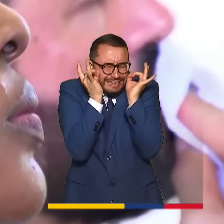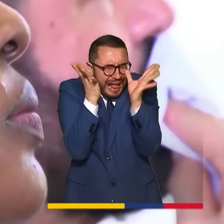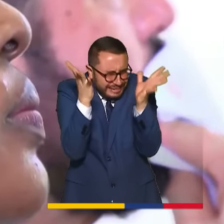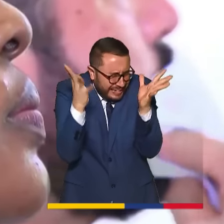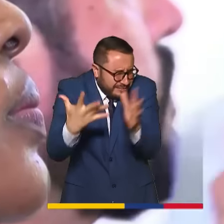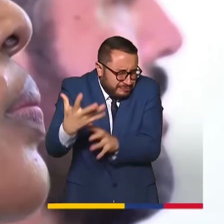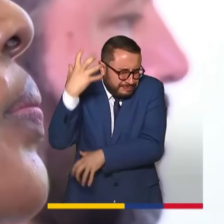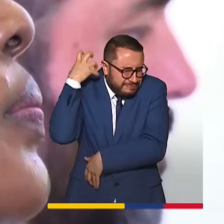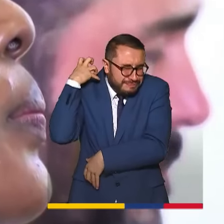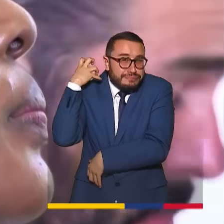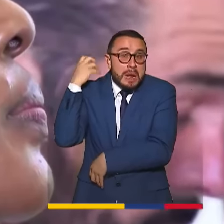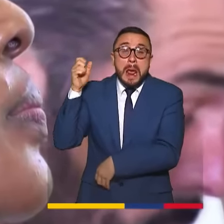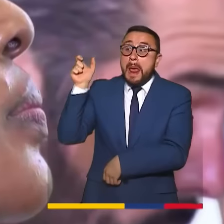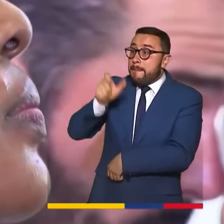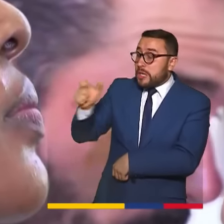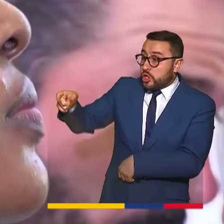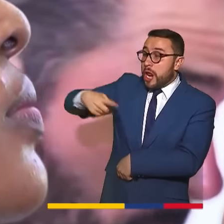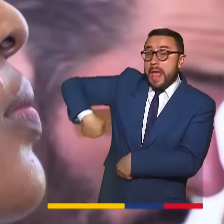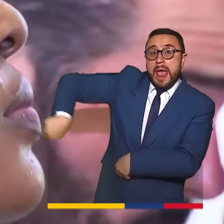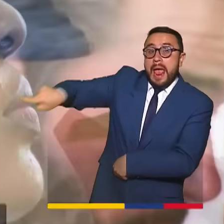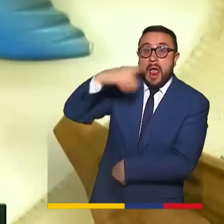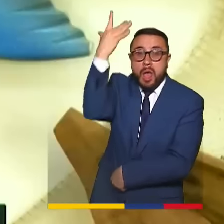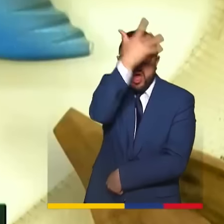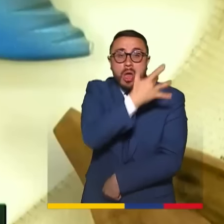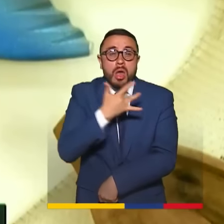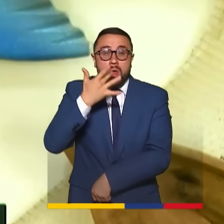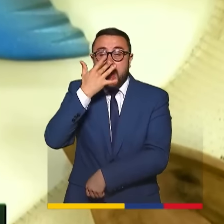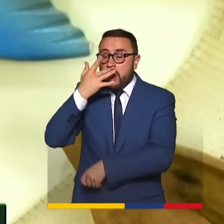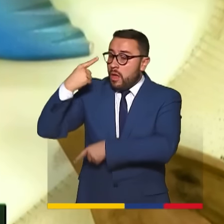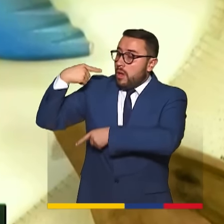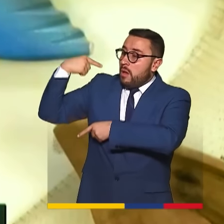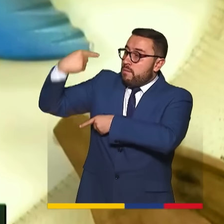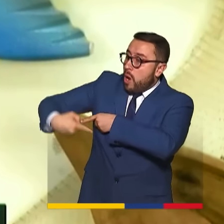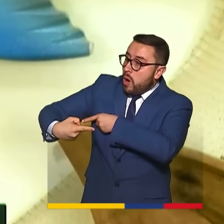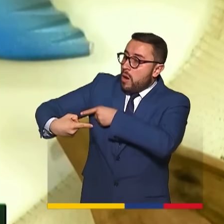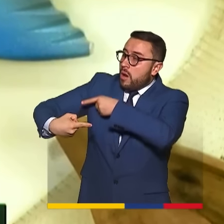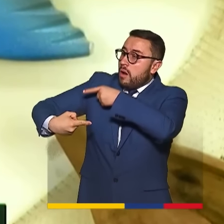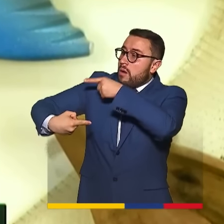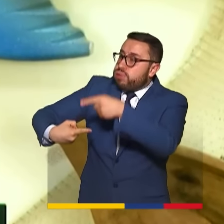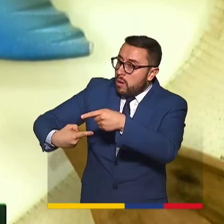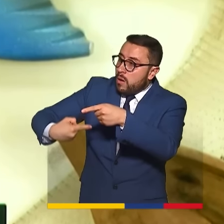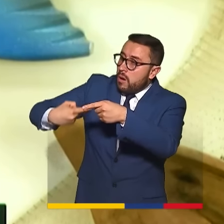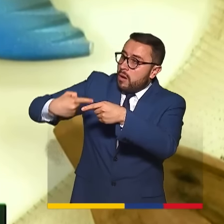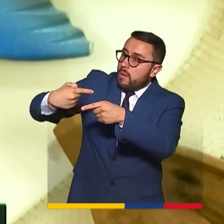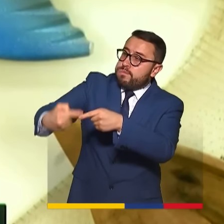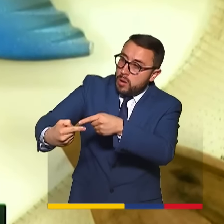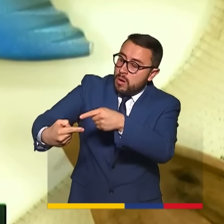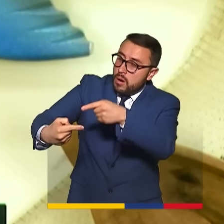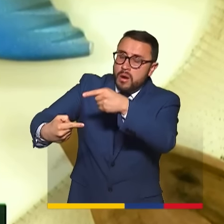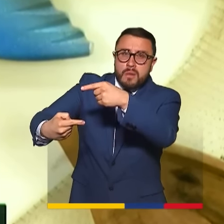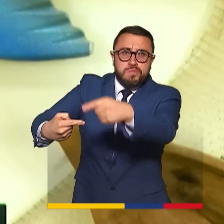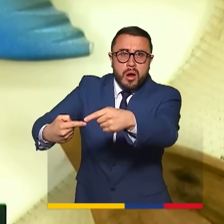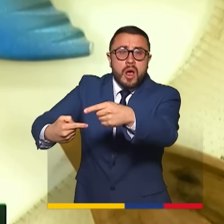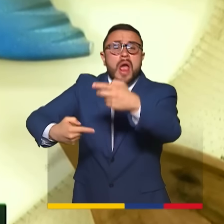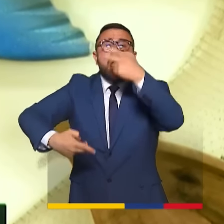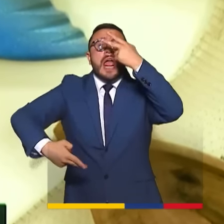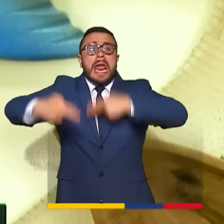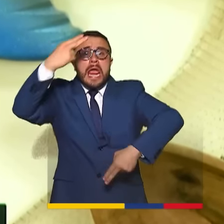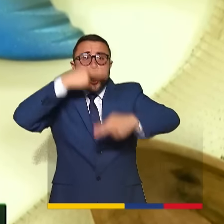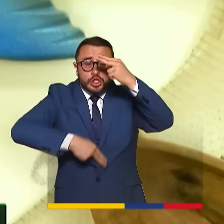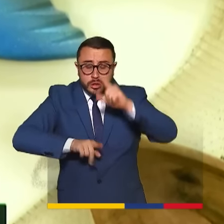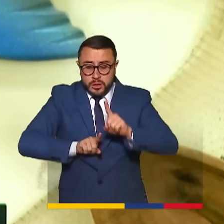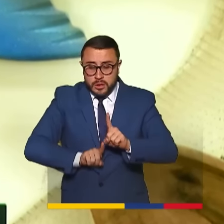perpetuamente a través de sus propias generaciones a entregar sus hijos y sus hijas a ser